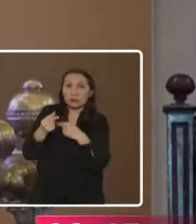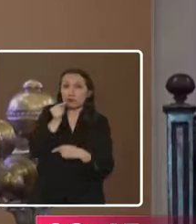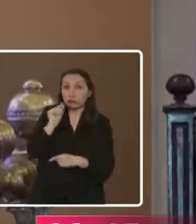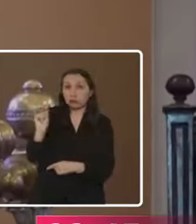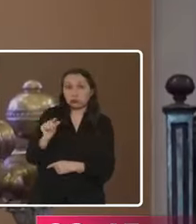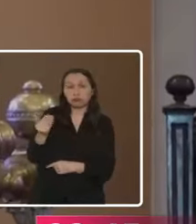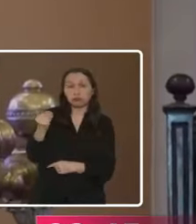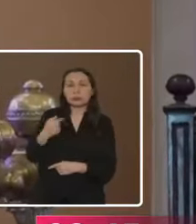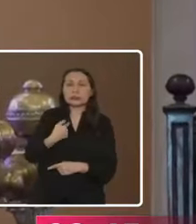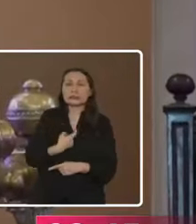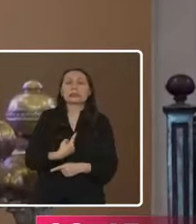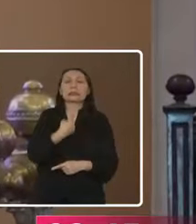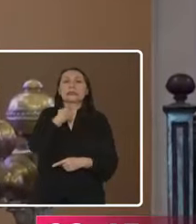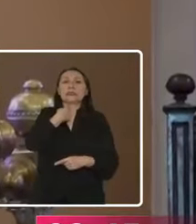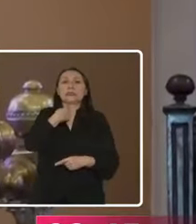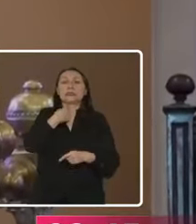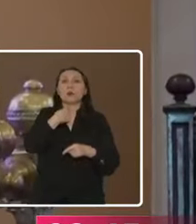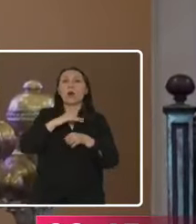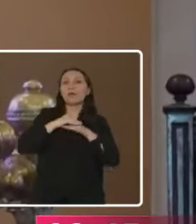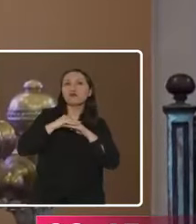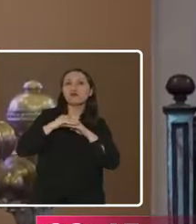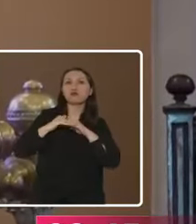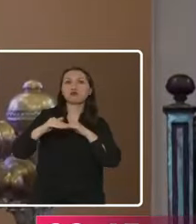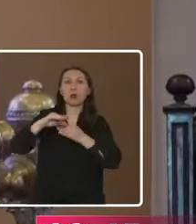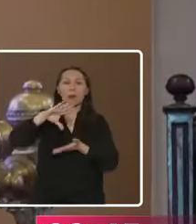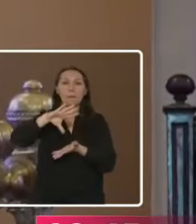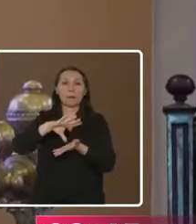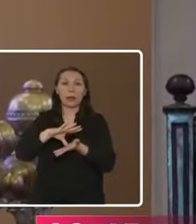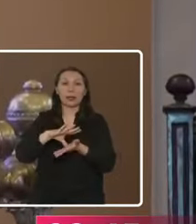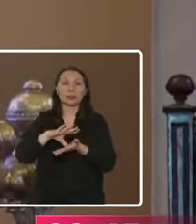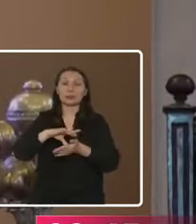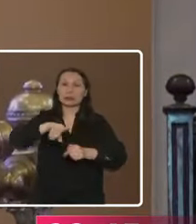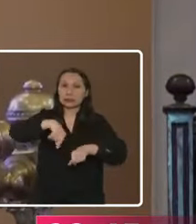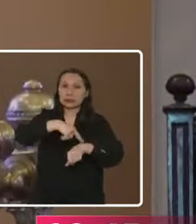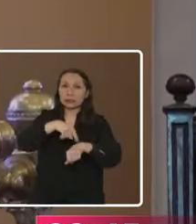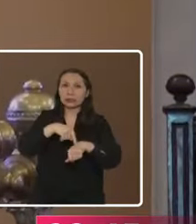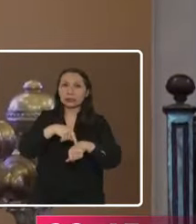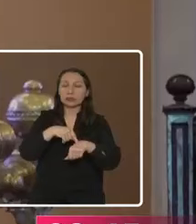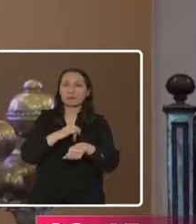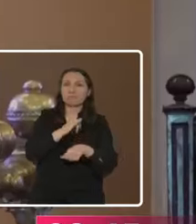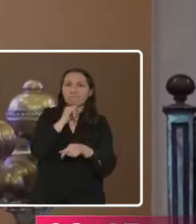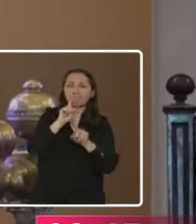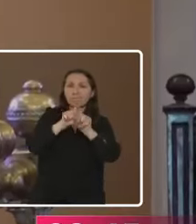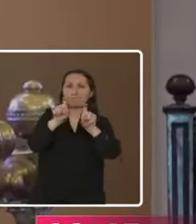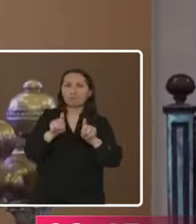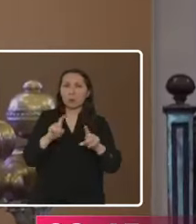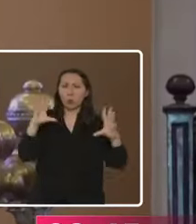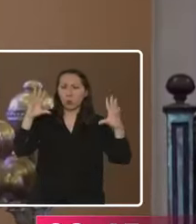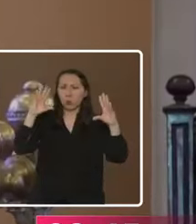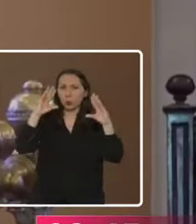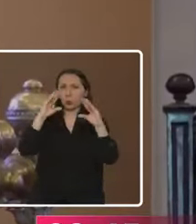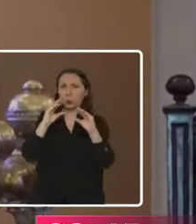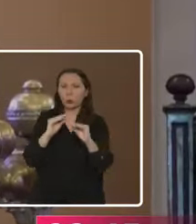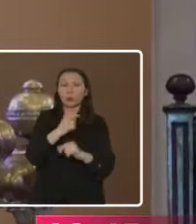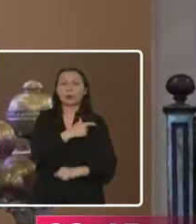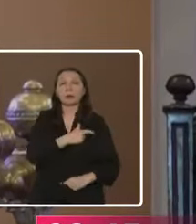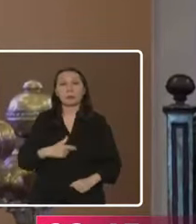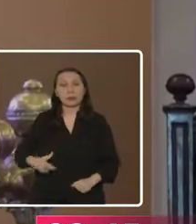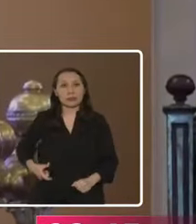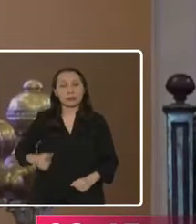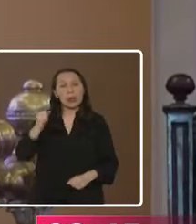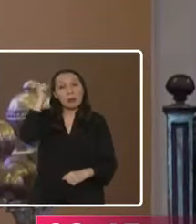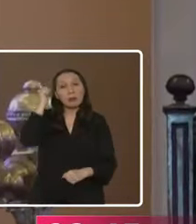reciente amenazó la estabilidad del país. En esas horas inciertas y oscuras, el